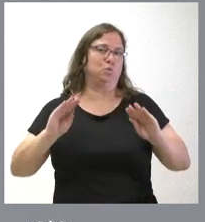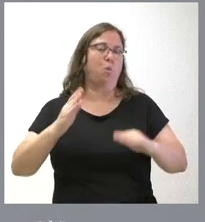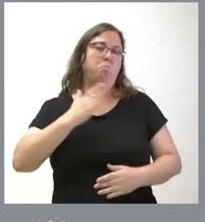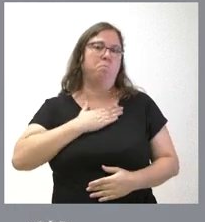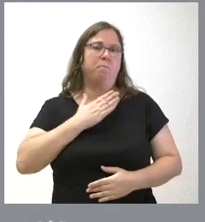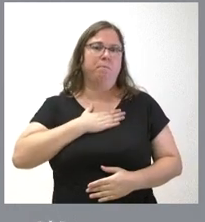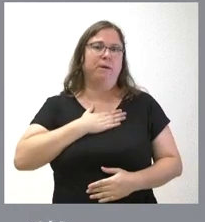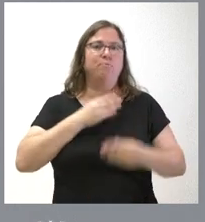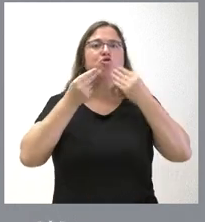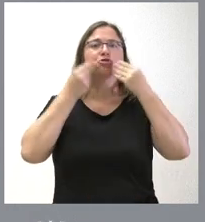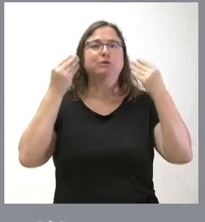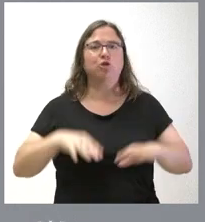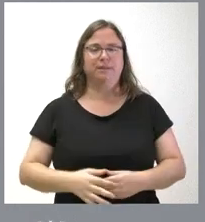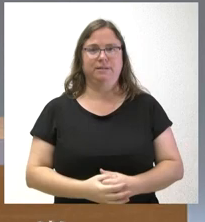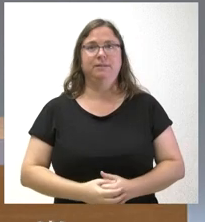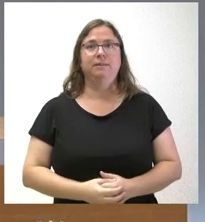patrimonio histórico